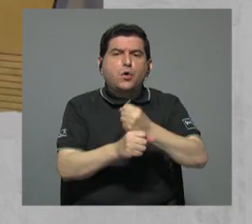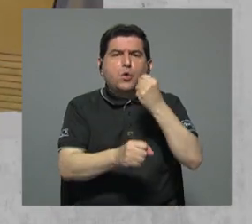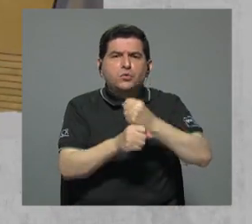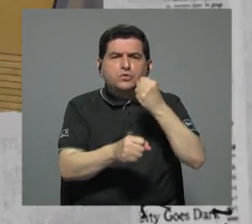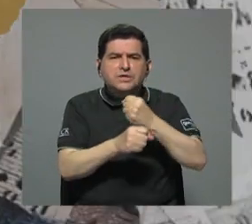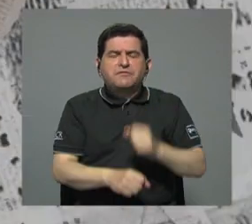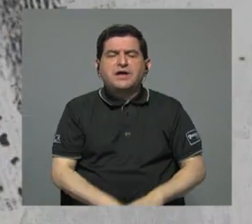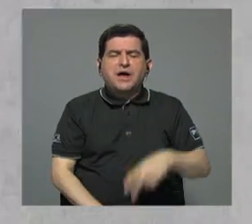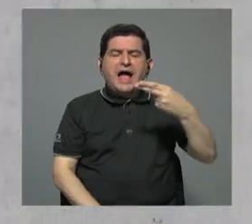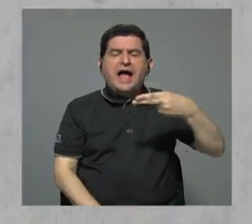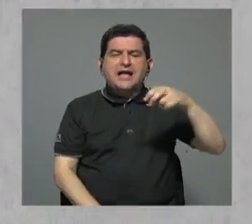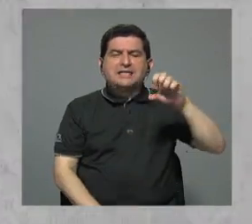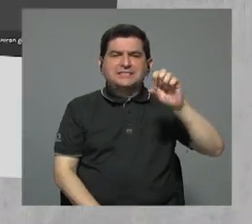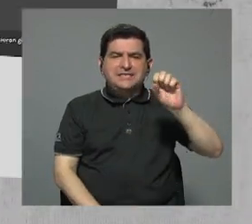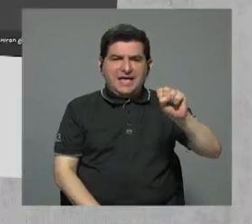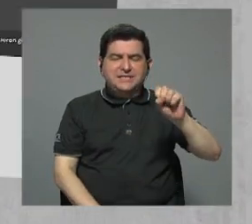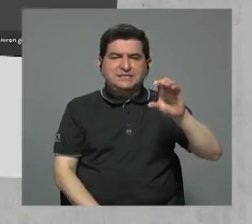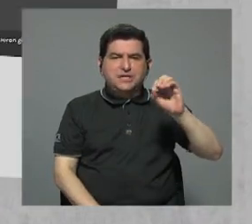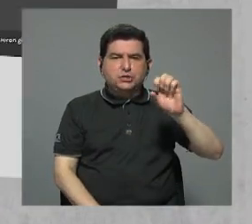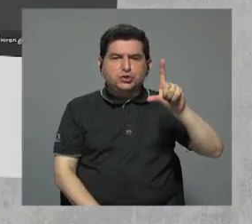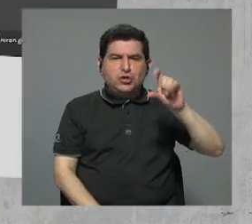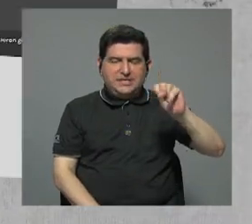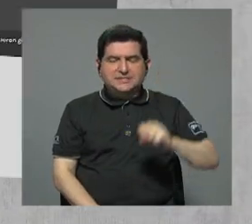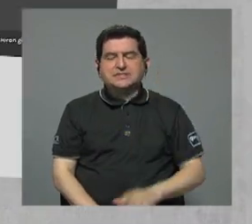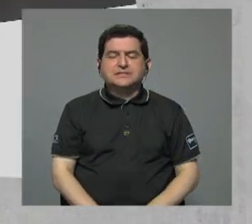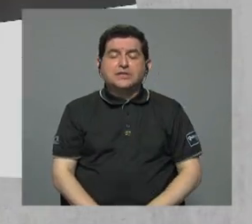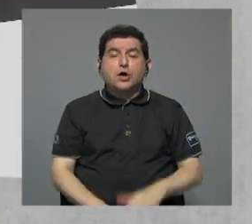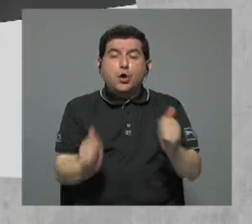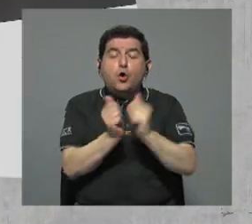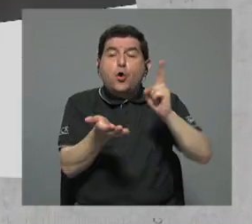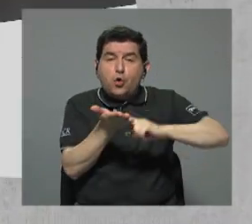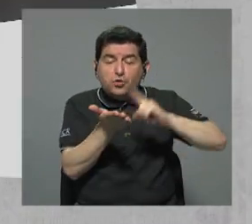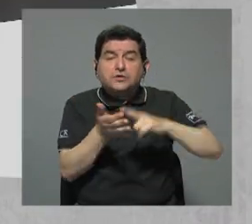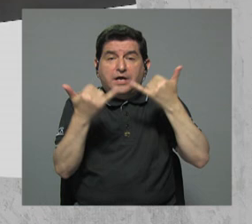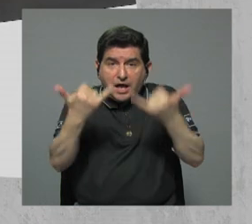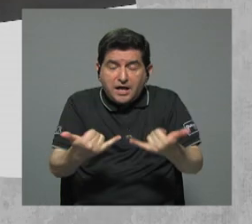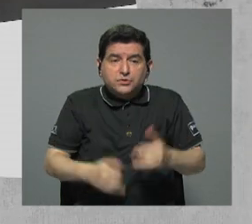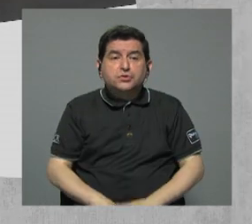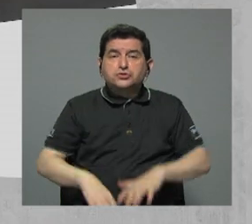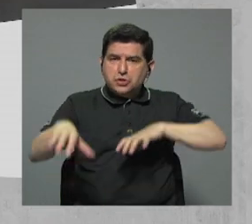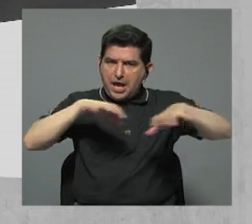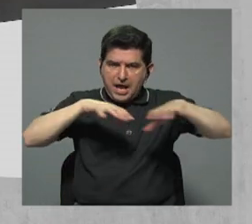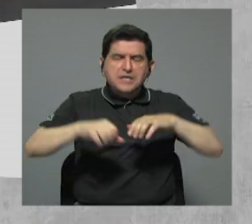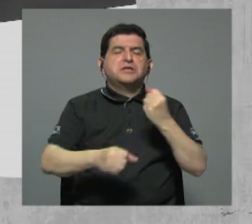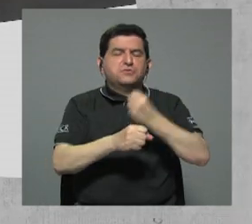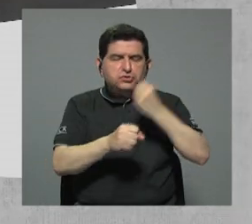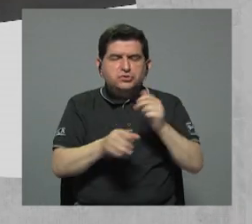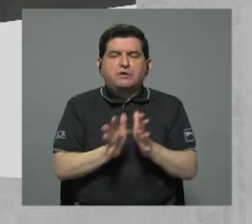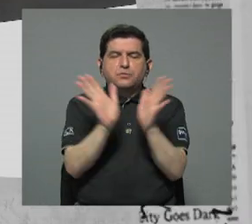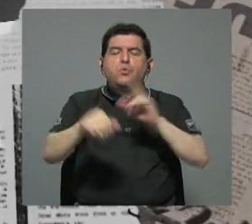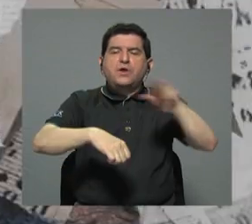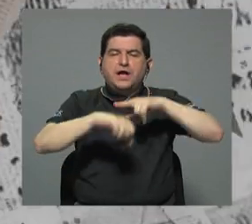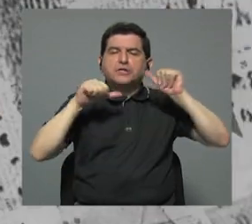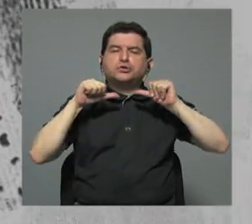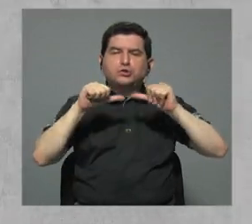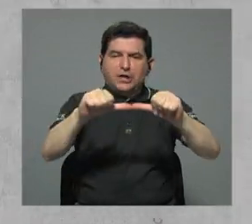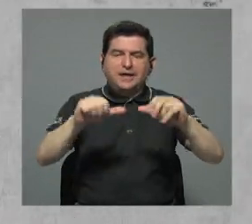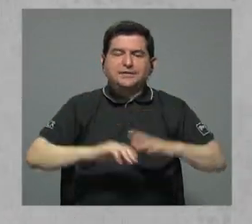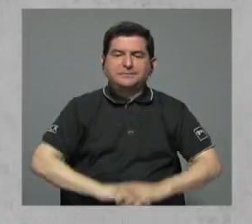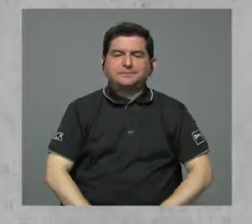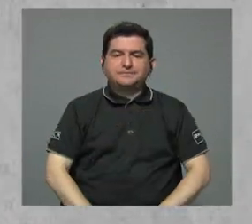en hd todavía con contratos vigentes me casé solís están activas en la obra pública nacional